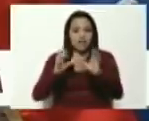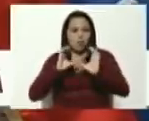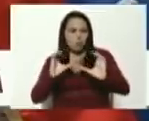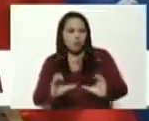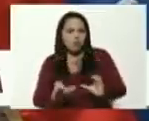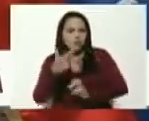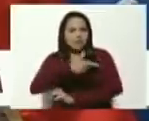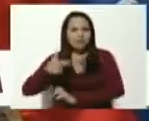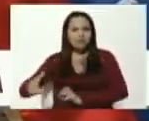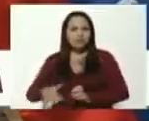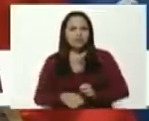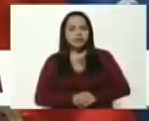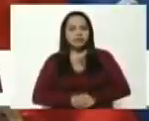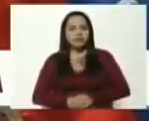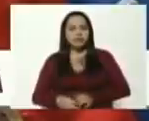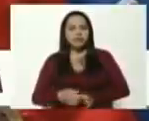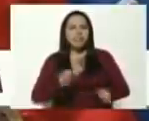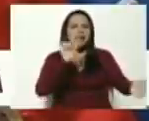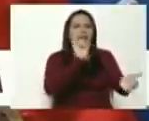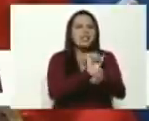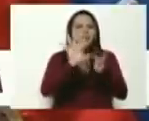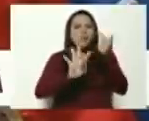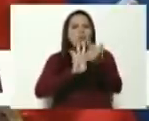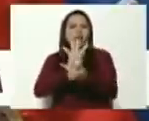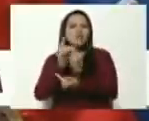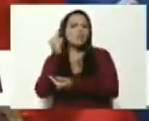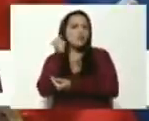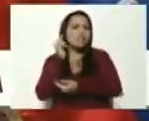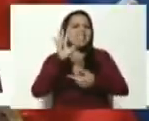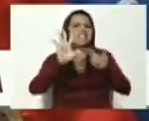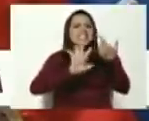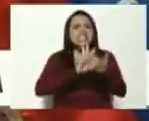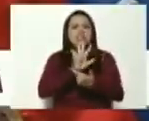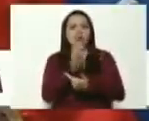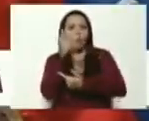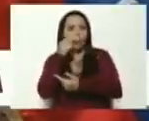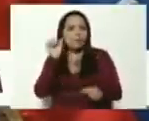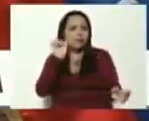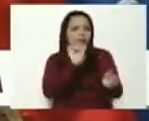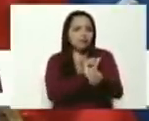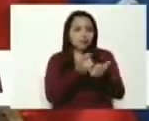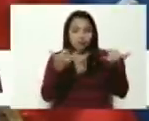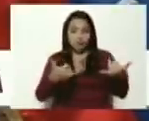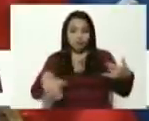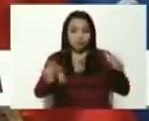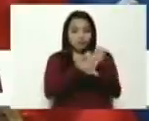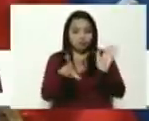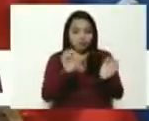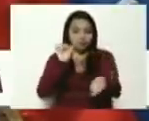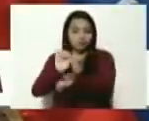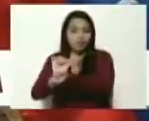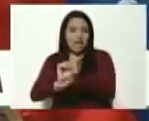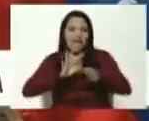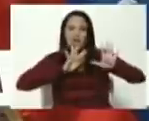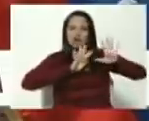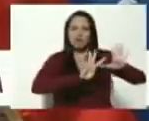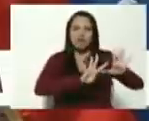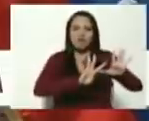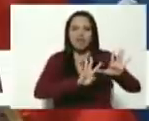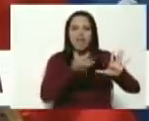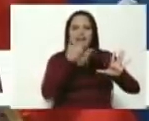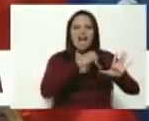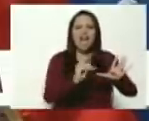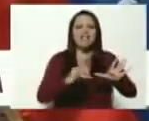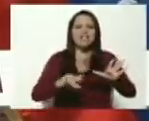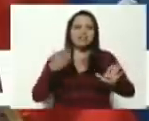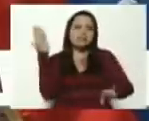delito fueron detenidos 4 mujeres y 5 hombres. A los 9 se les imputaron los delitos de trata de